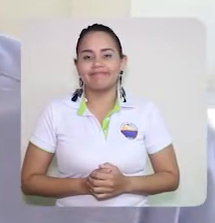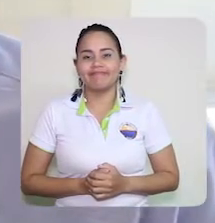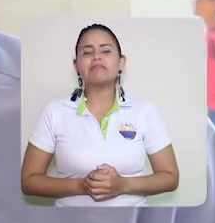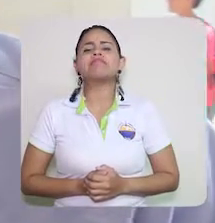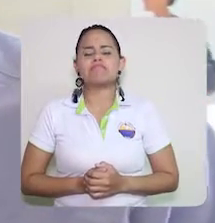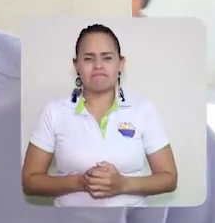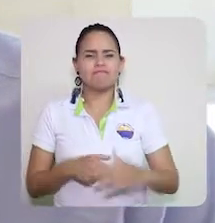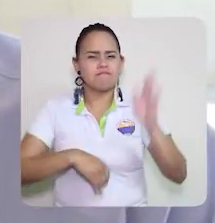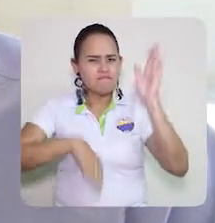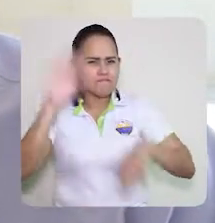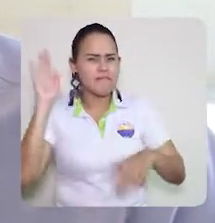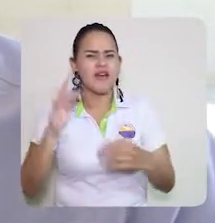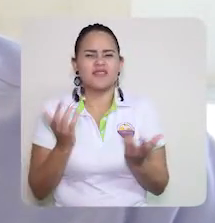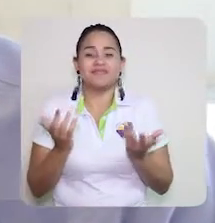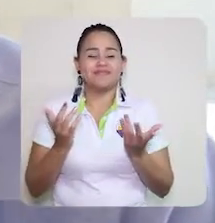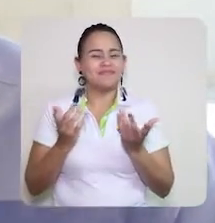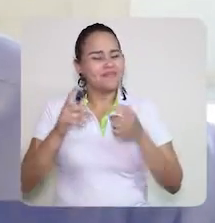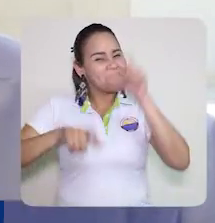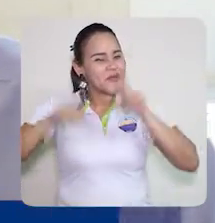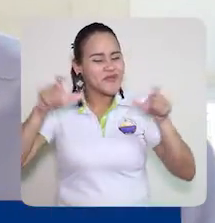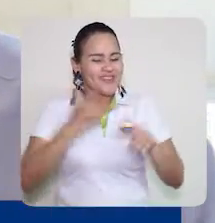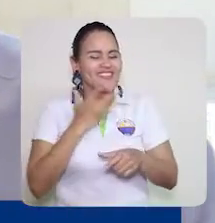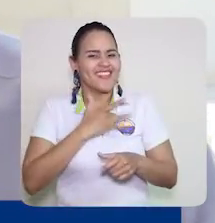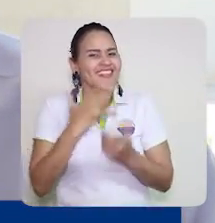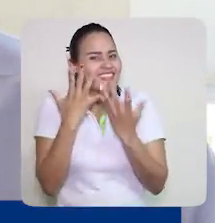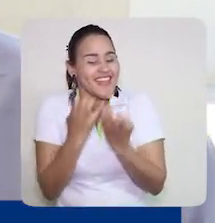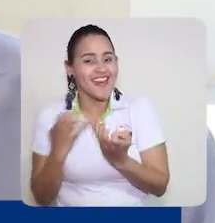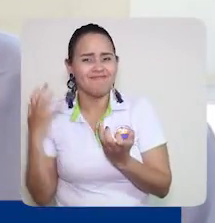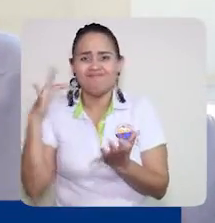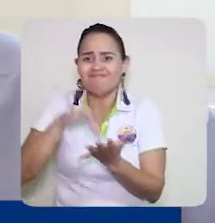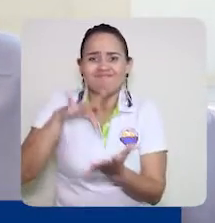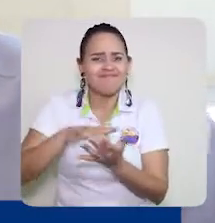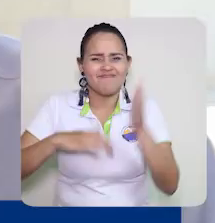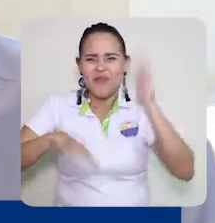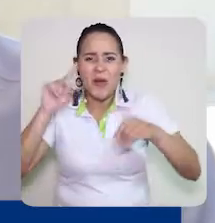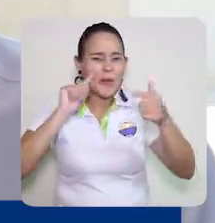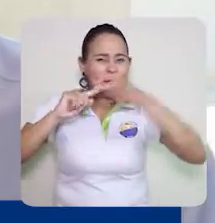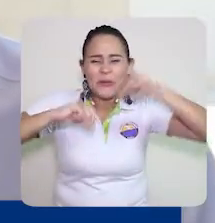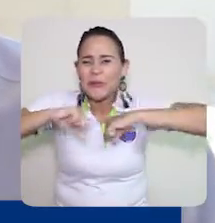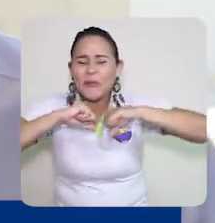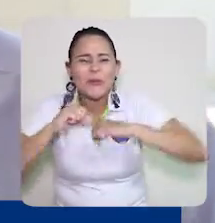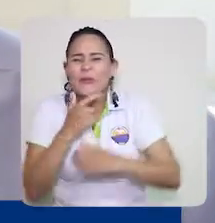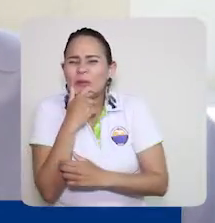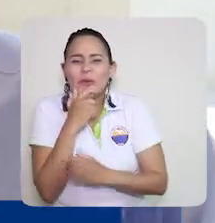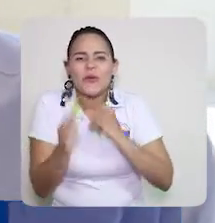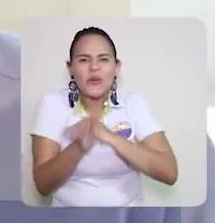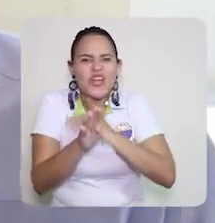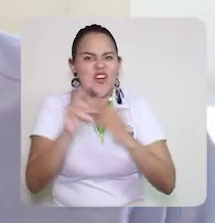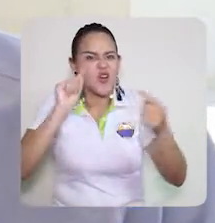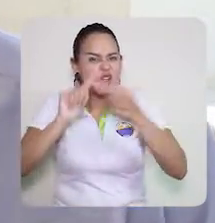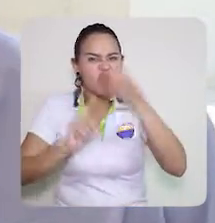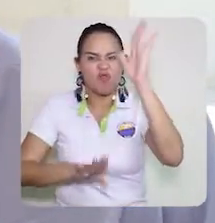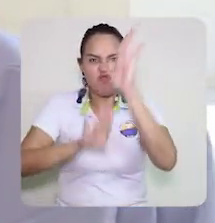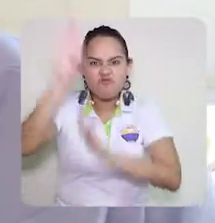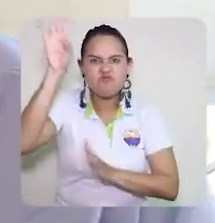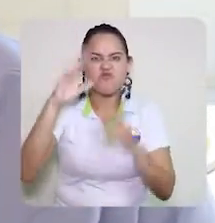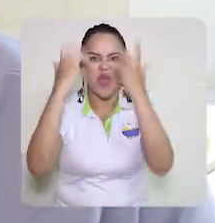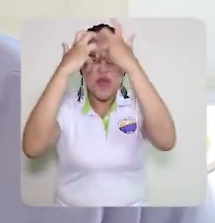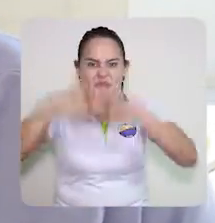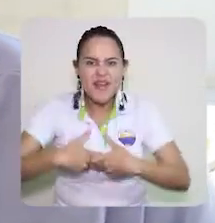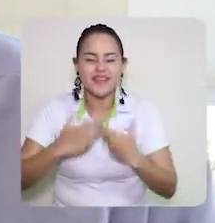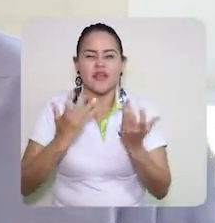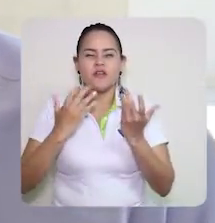ganas a la gente de volver y de contribuir al desarrollo del país, al